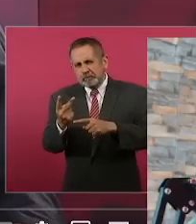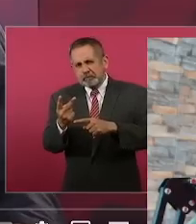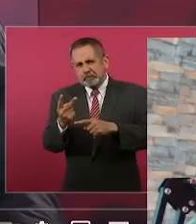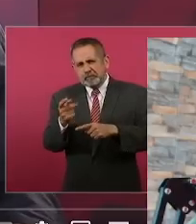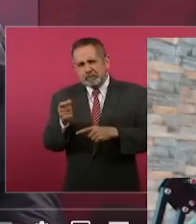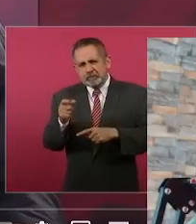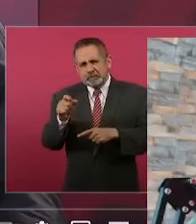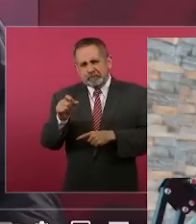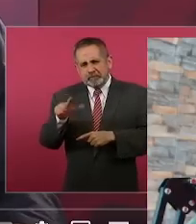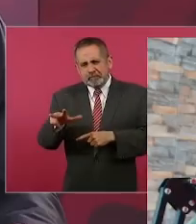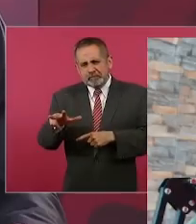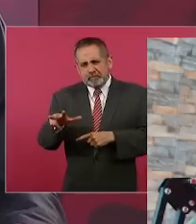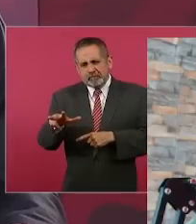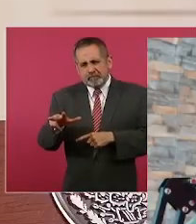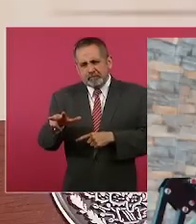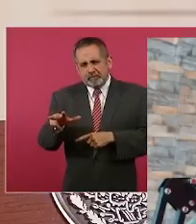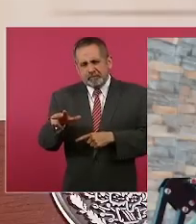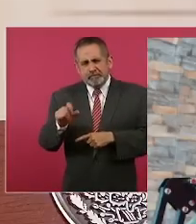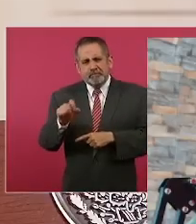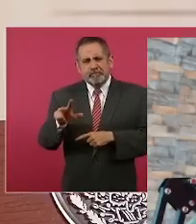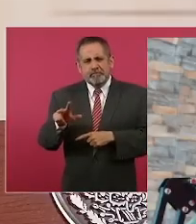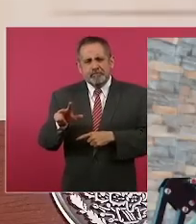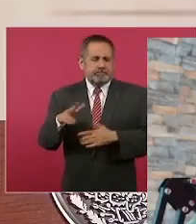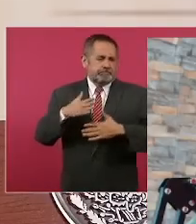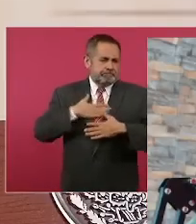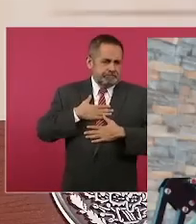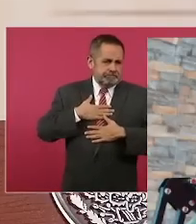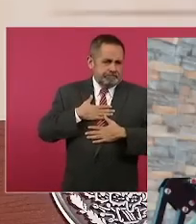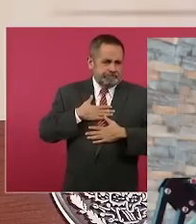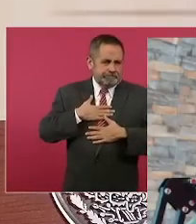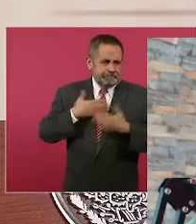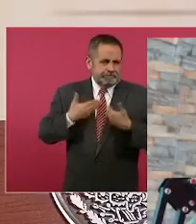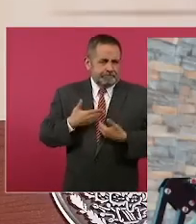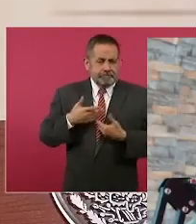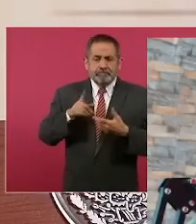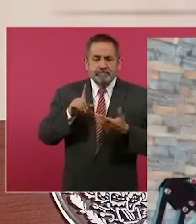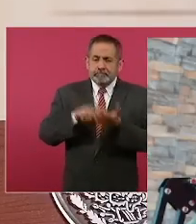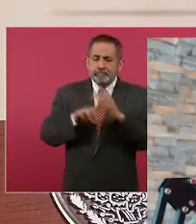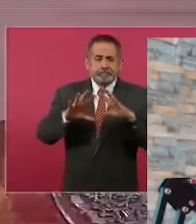veintiocho y el de la voz 29